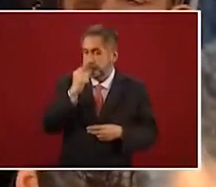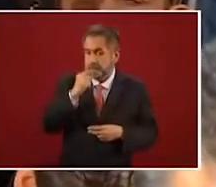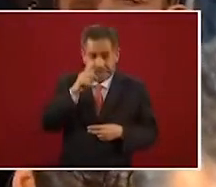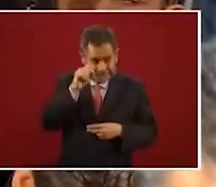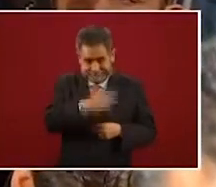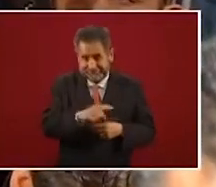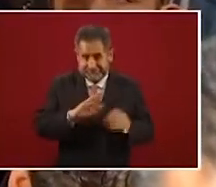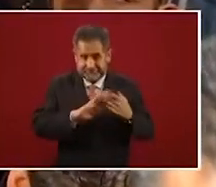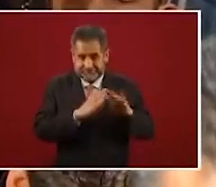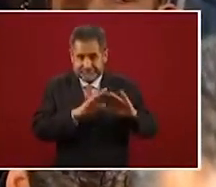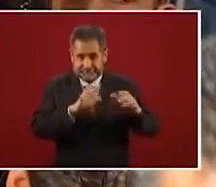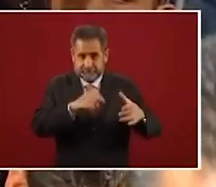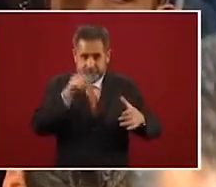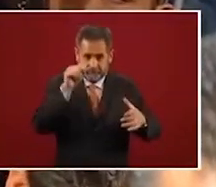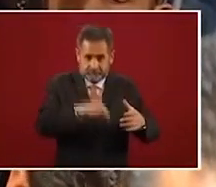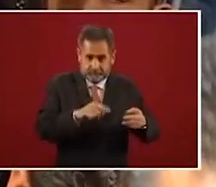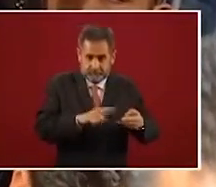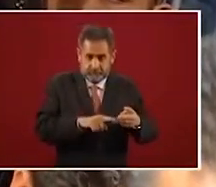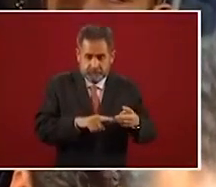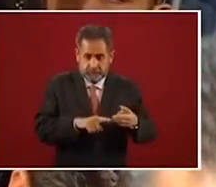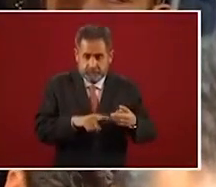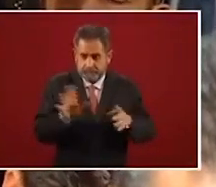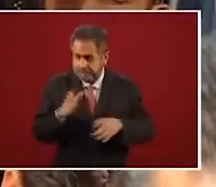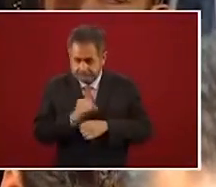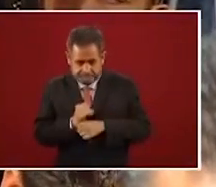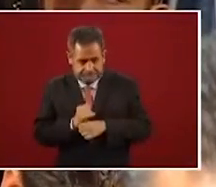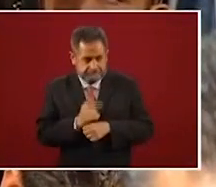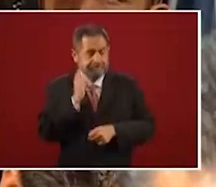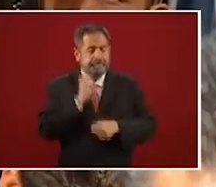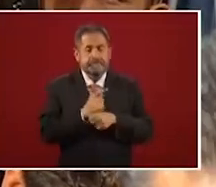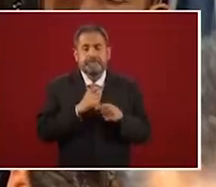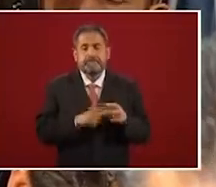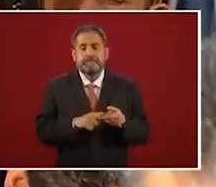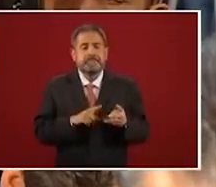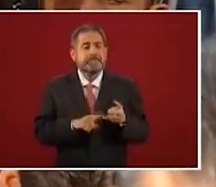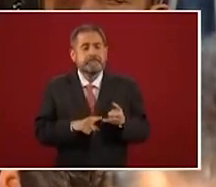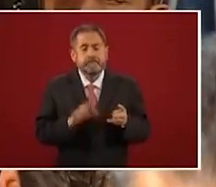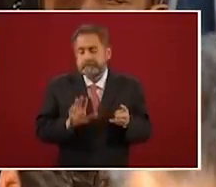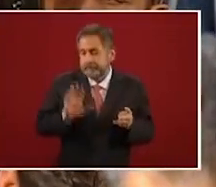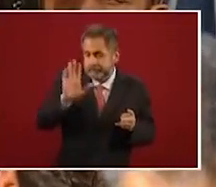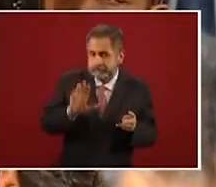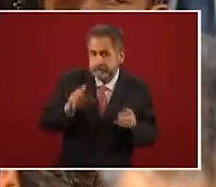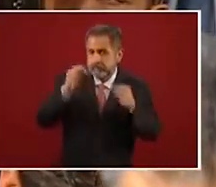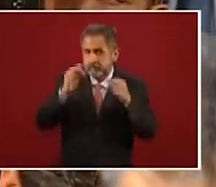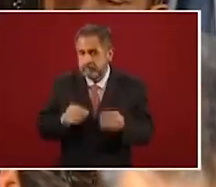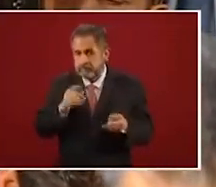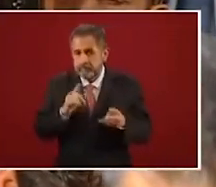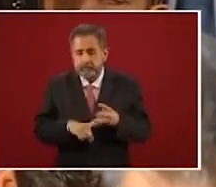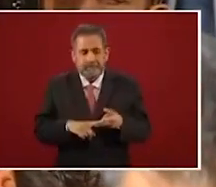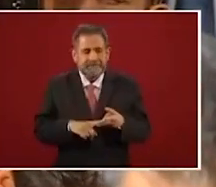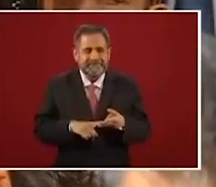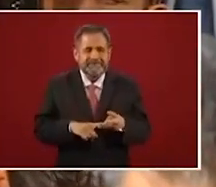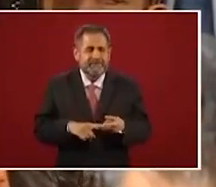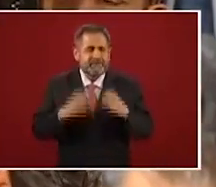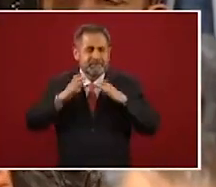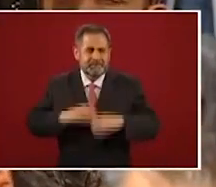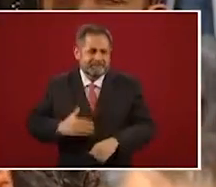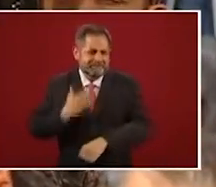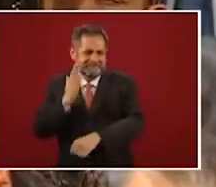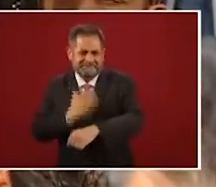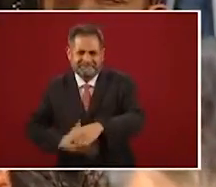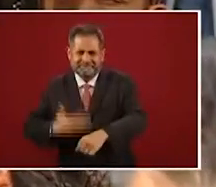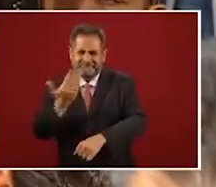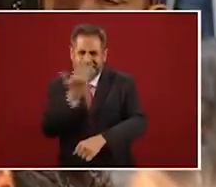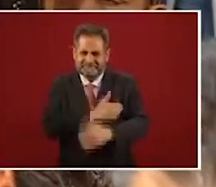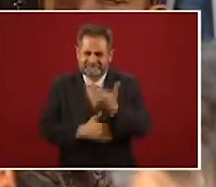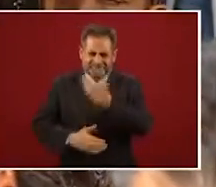las comunidades allá, se hizo esa investigación, que se cree, aún es oficial, que fueron desmembrados. Hay una gran preocupación